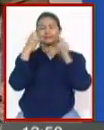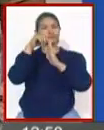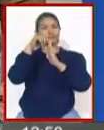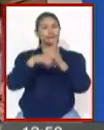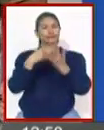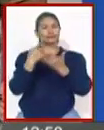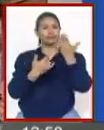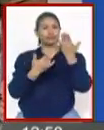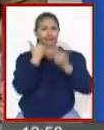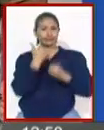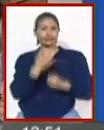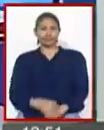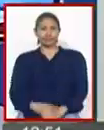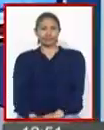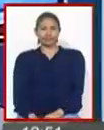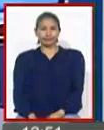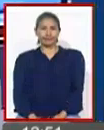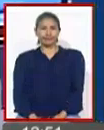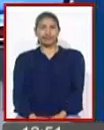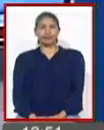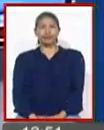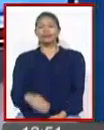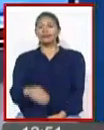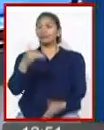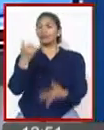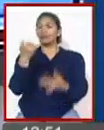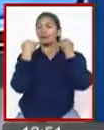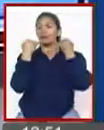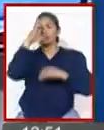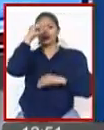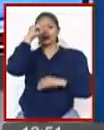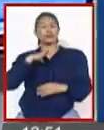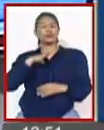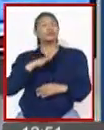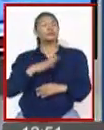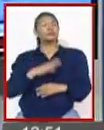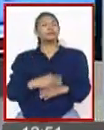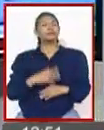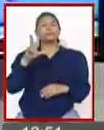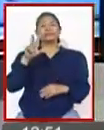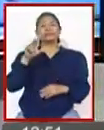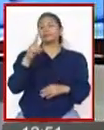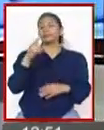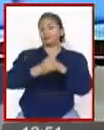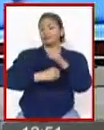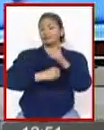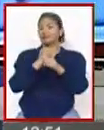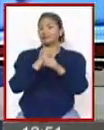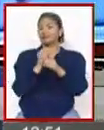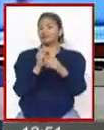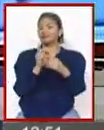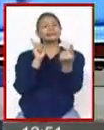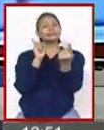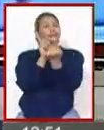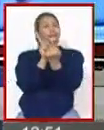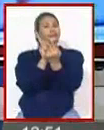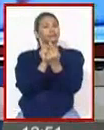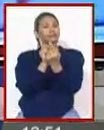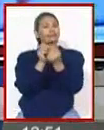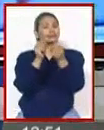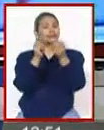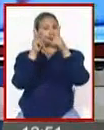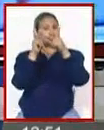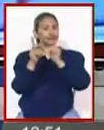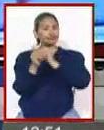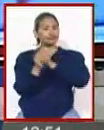sobre lo sucedido. En otra información, un hombre aproximadamente de 31 años fue interceptado por presuntos